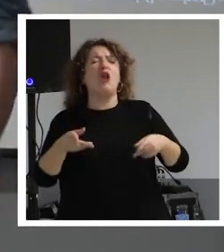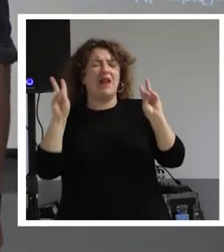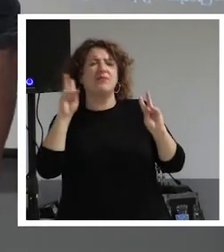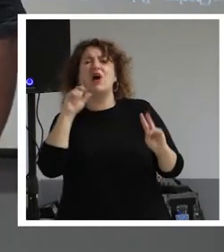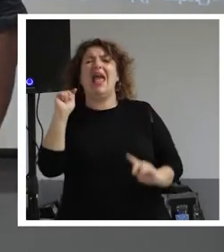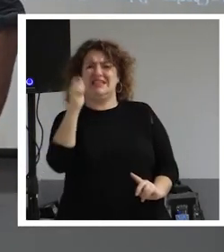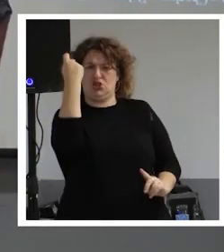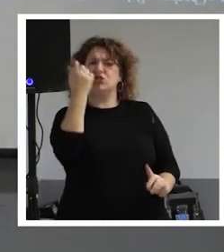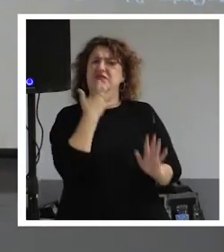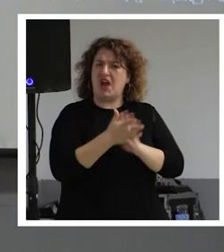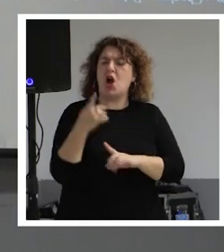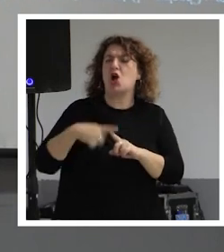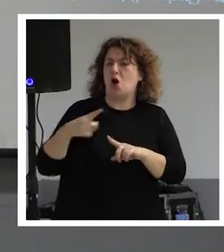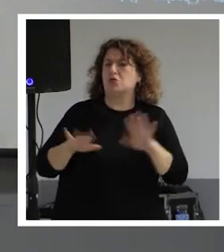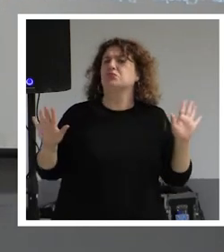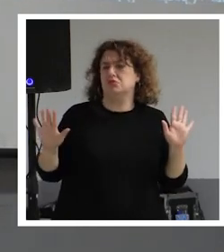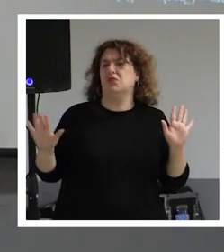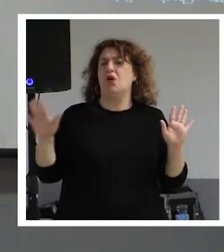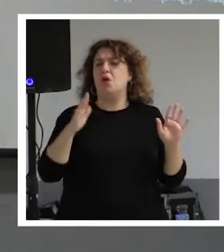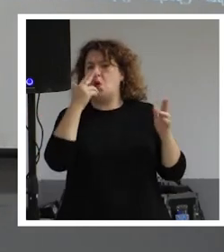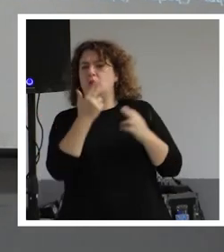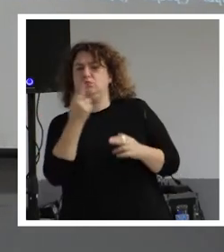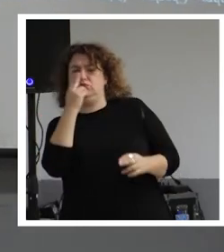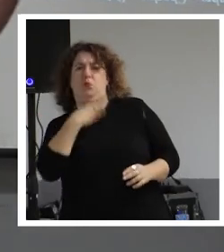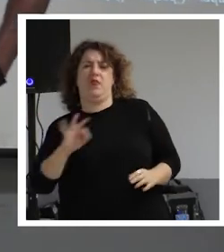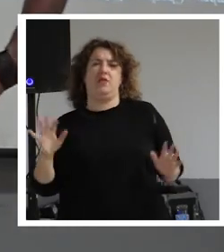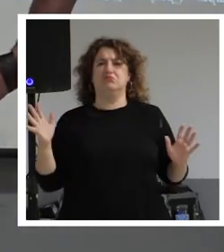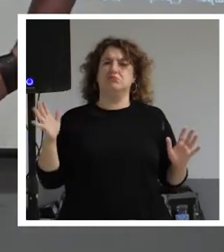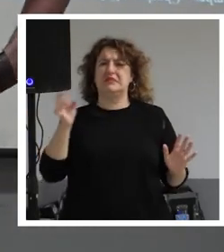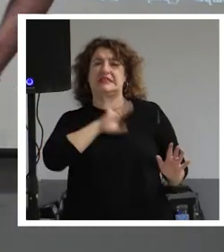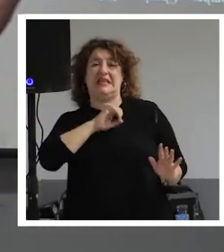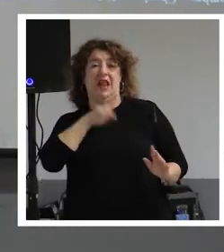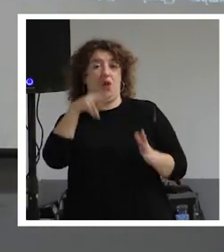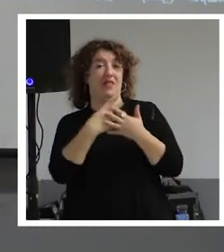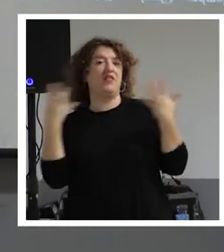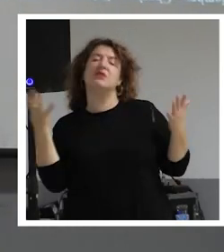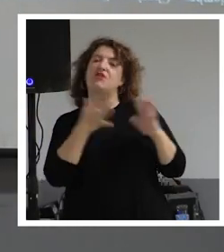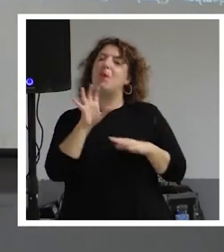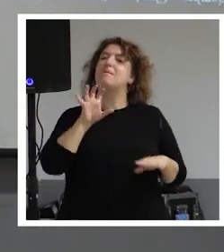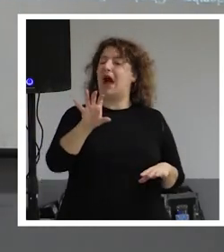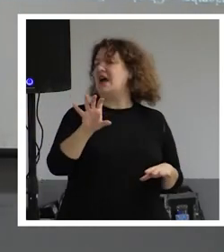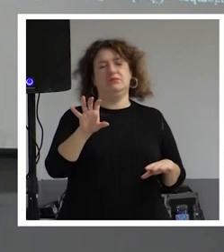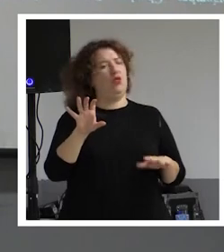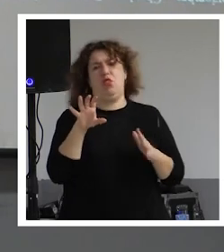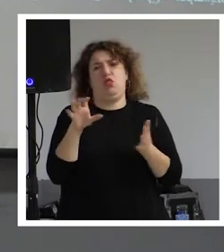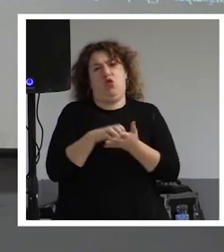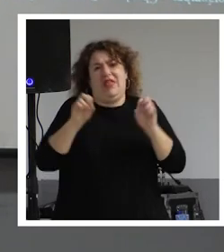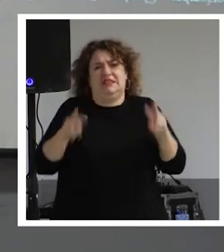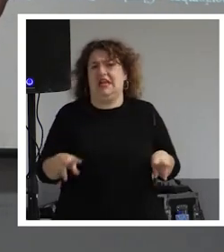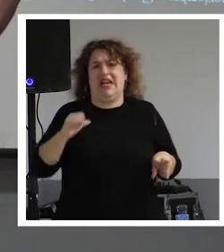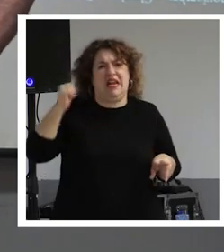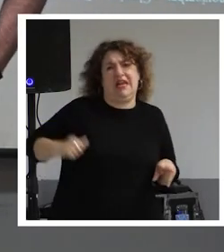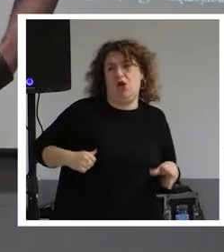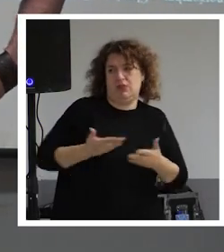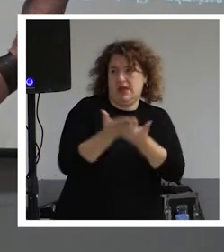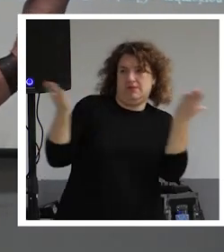de este primero un país que tenía 40 años de un neoliberalismo escuchen bien relativamente exitoso es